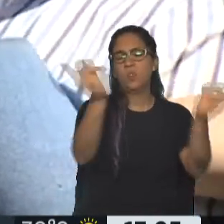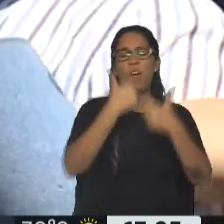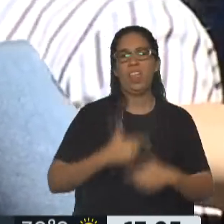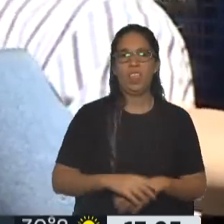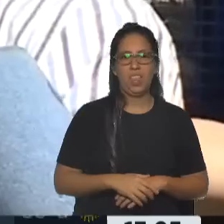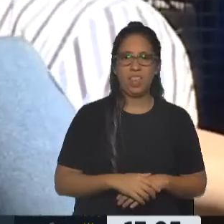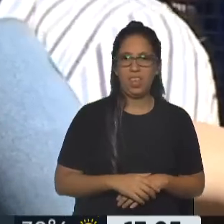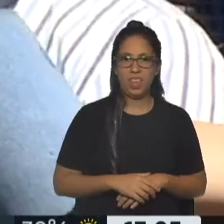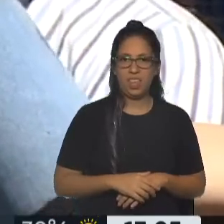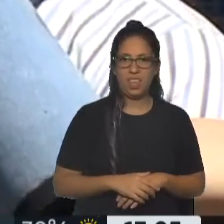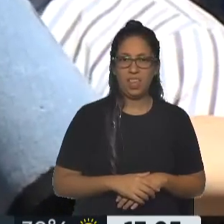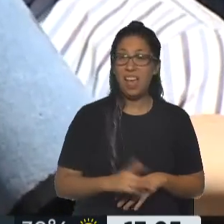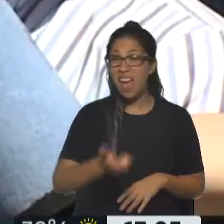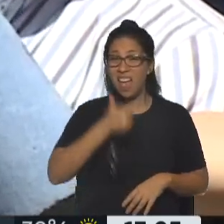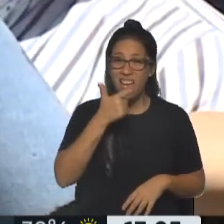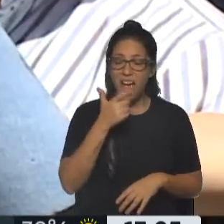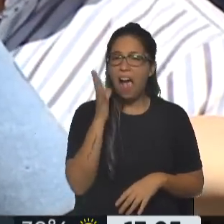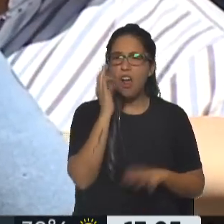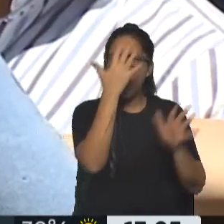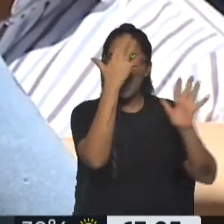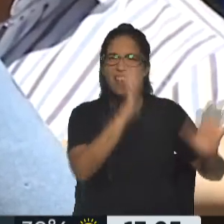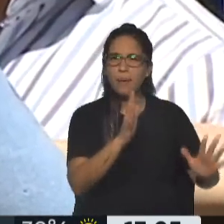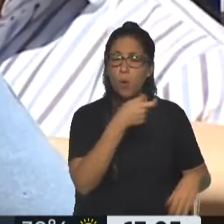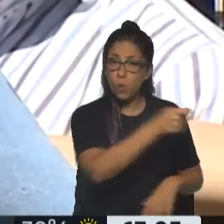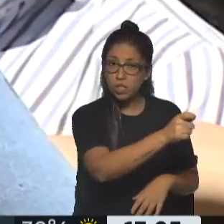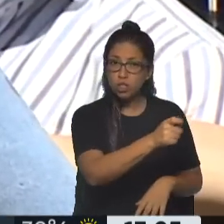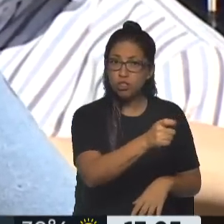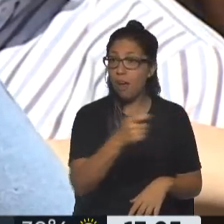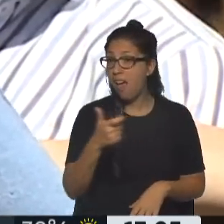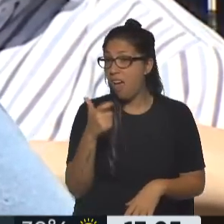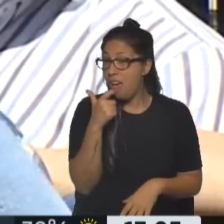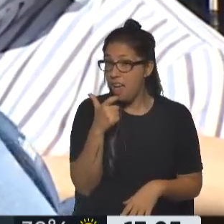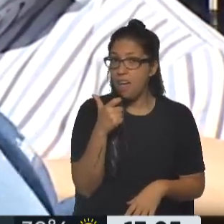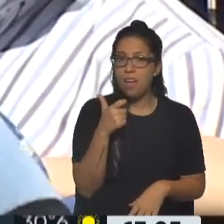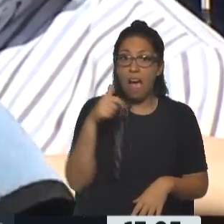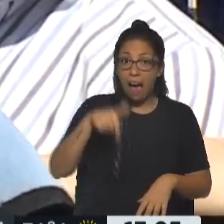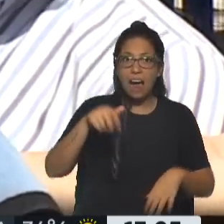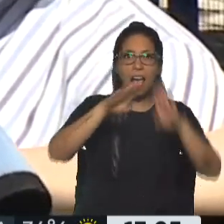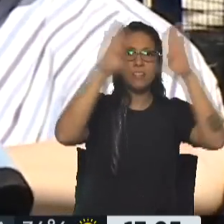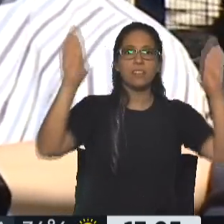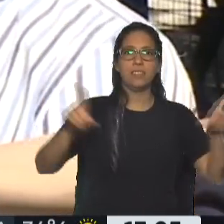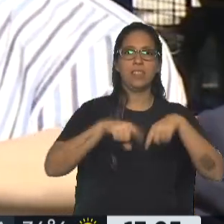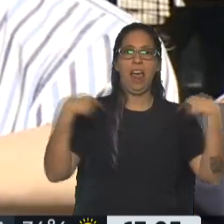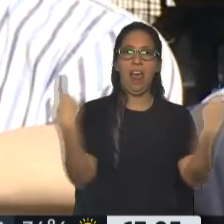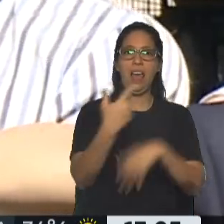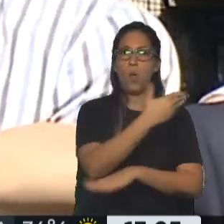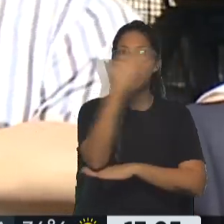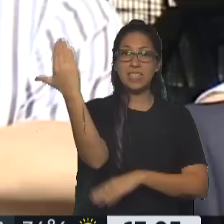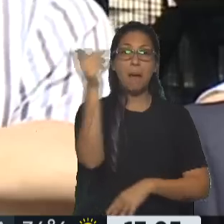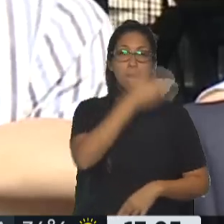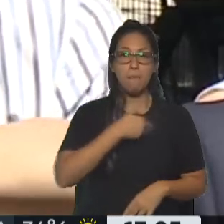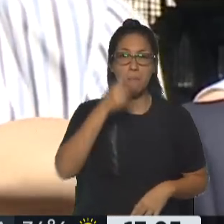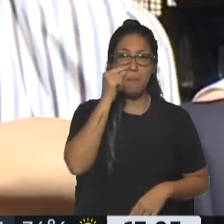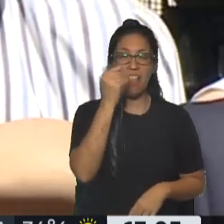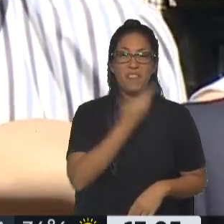menos, aunque se rían por una cuestión que no tenga nada que ver con el juicio, en esto que es un templo, que es la sala de audiencia y donde están los papás de Fernando, no